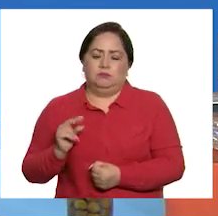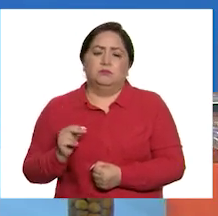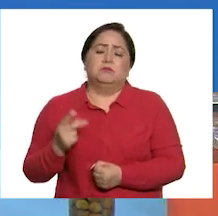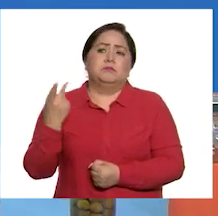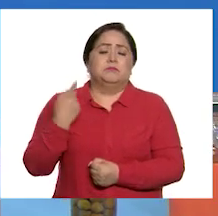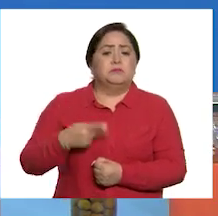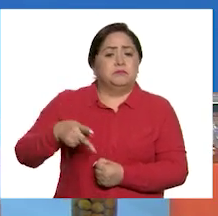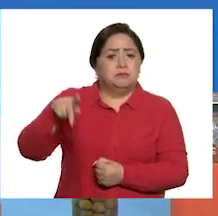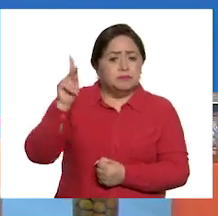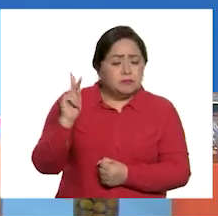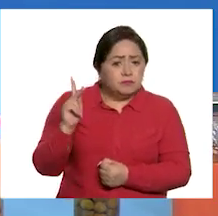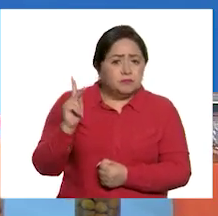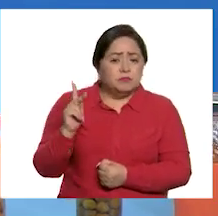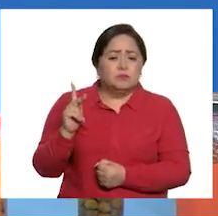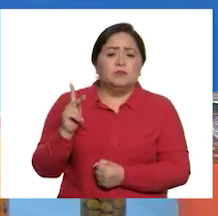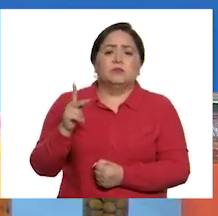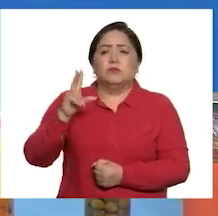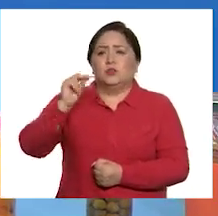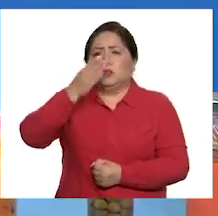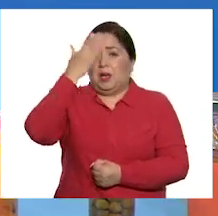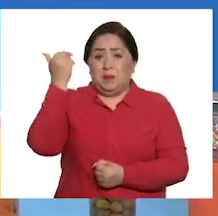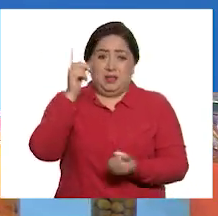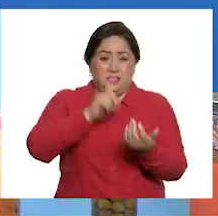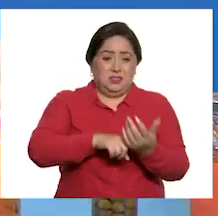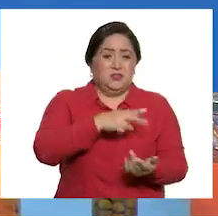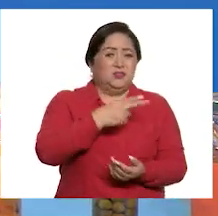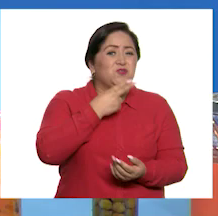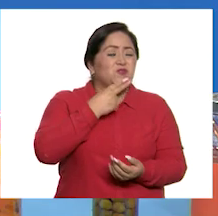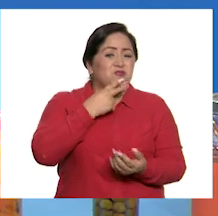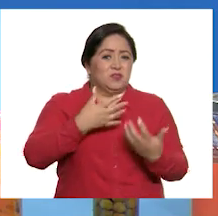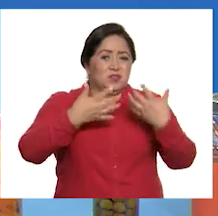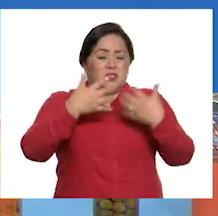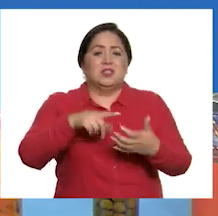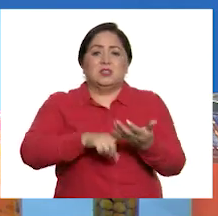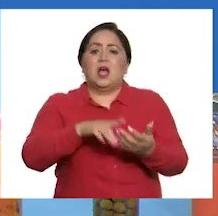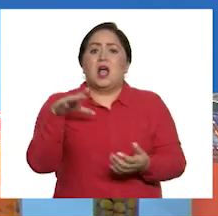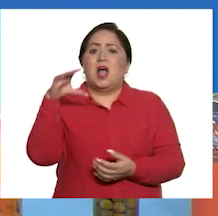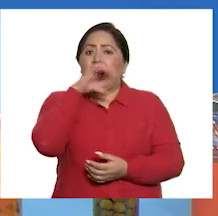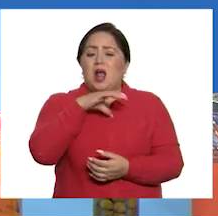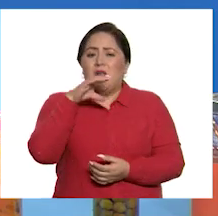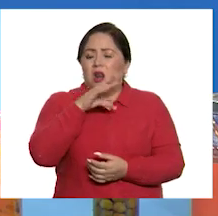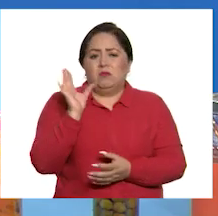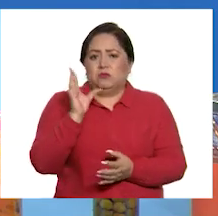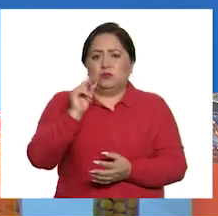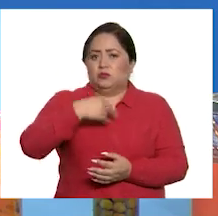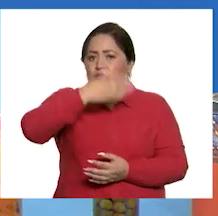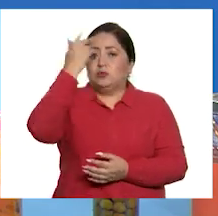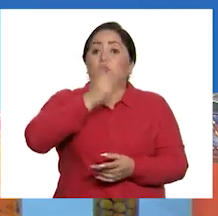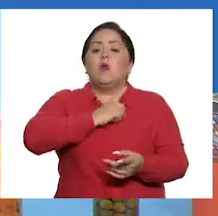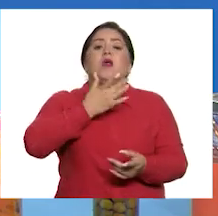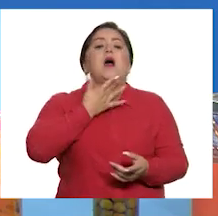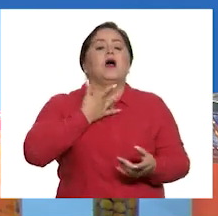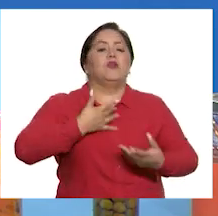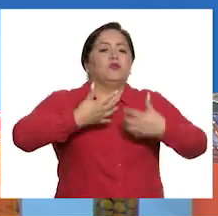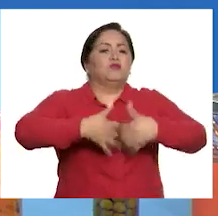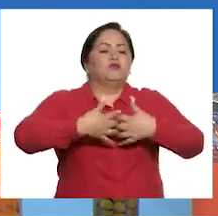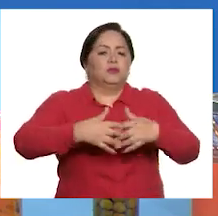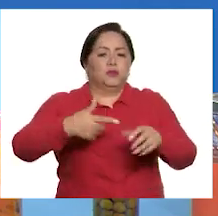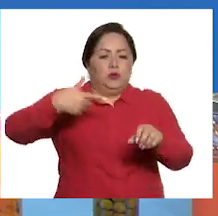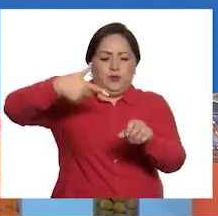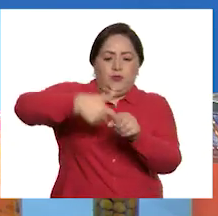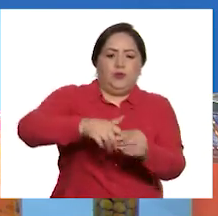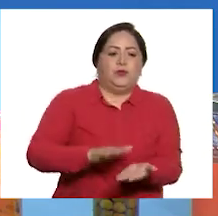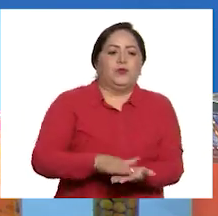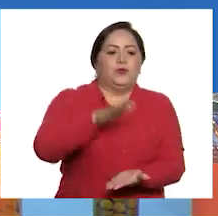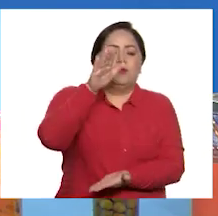pero no sé si en su funcionamiento interviene el calor. Solo sé que funciona con gasolina porque se llena el tanque del